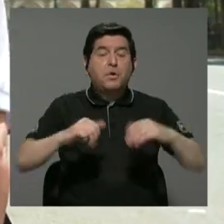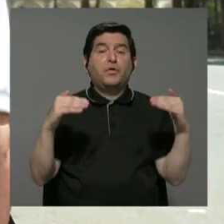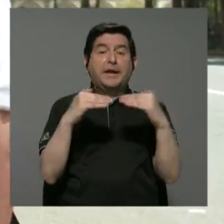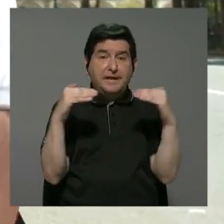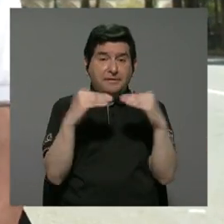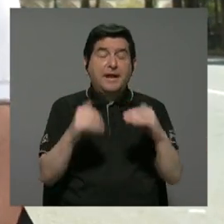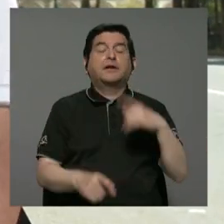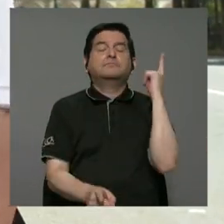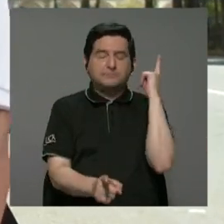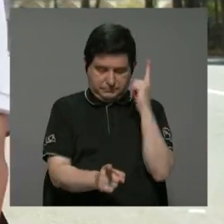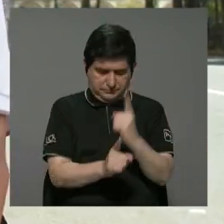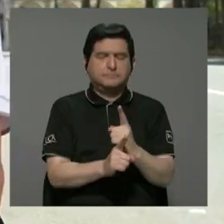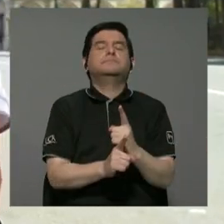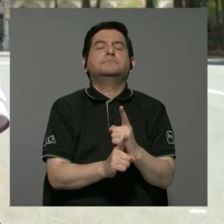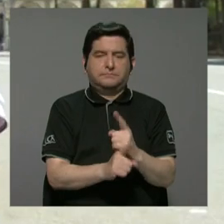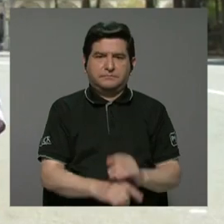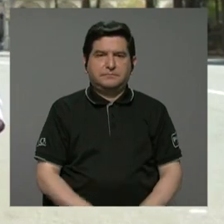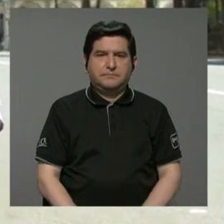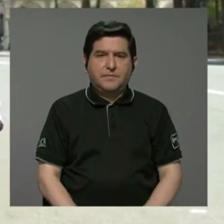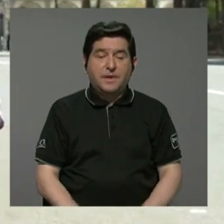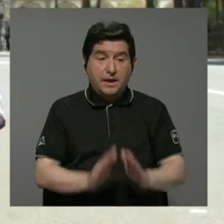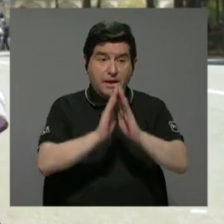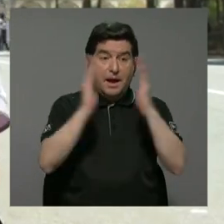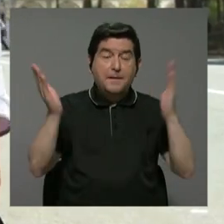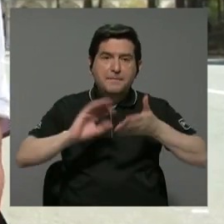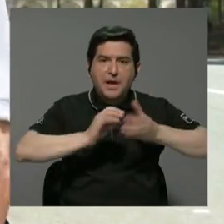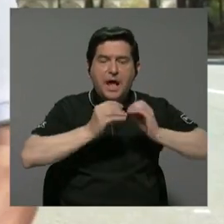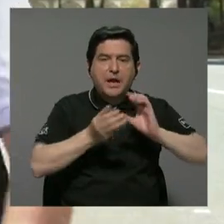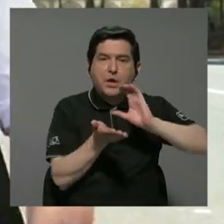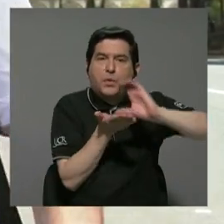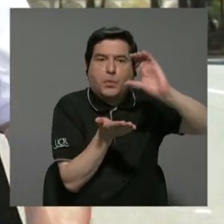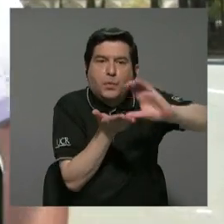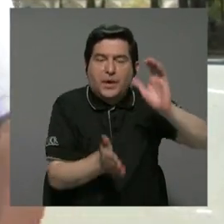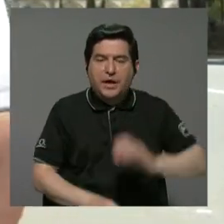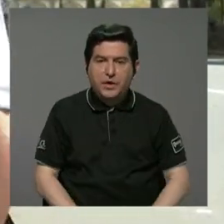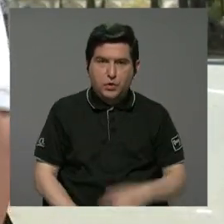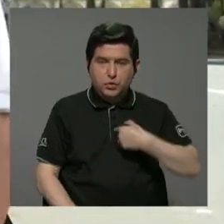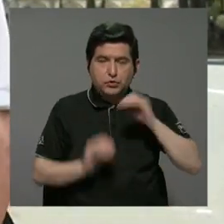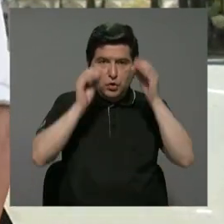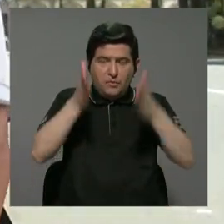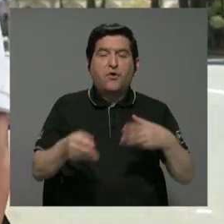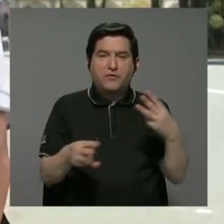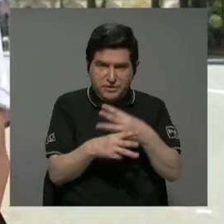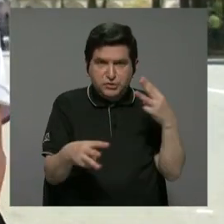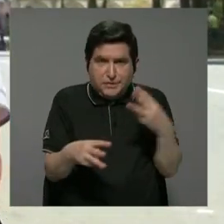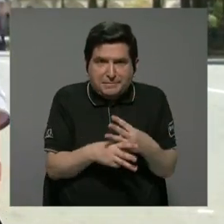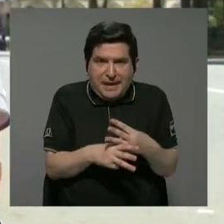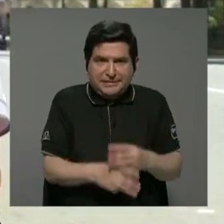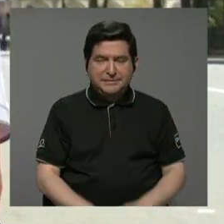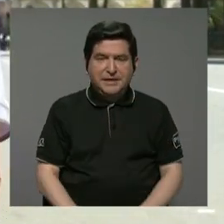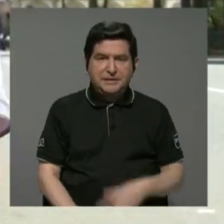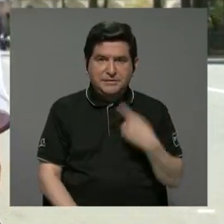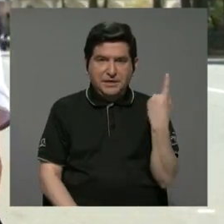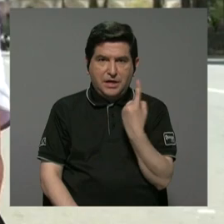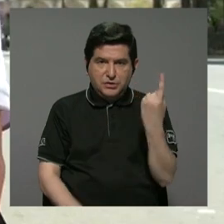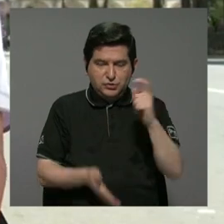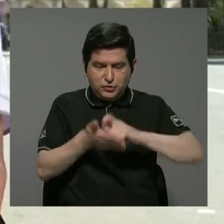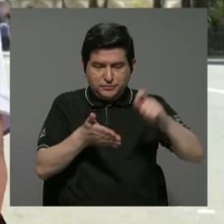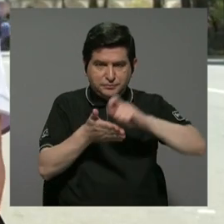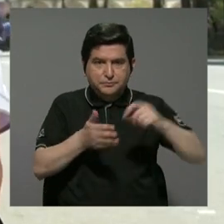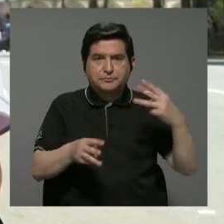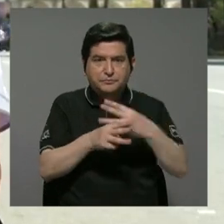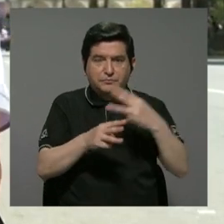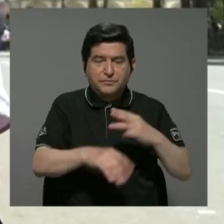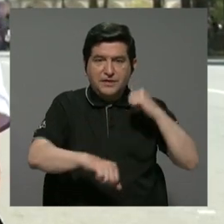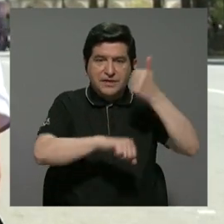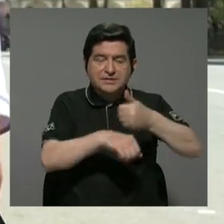nivelar? Es correcto, hemos tenido que ampliar la cantidad de cursos. Yo soy profesor de matemática, solo en la escuela de matemática tuvimos que